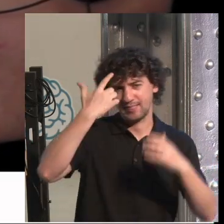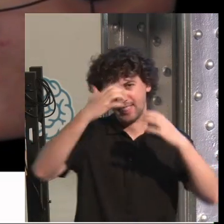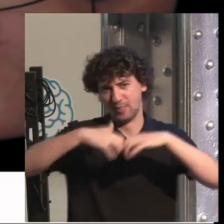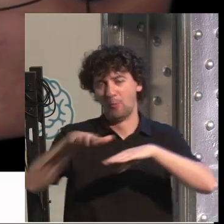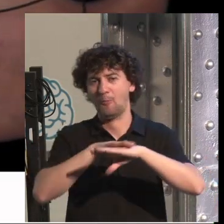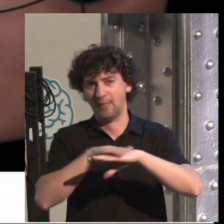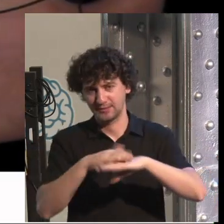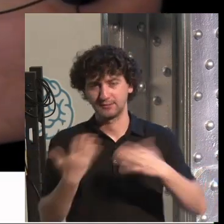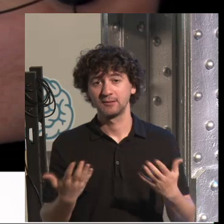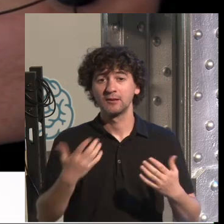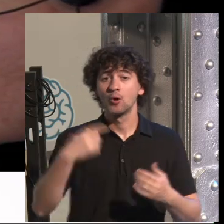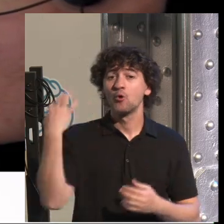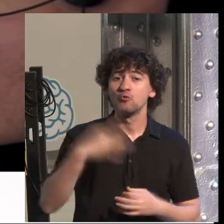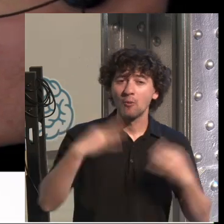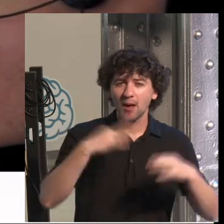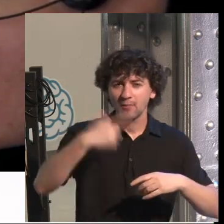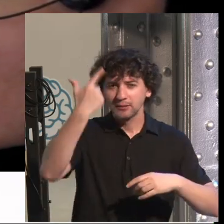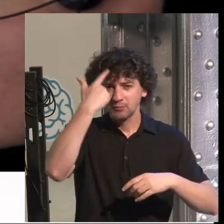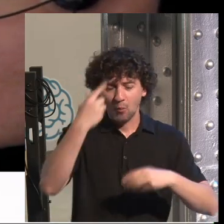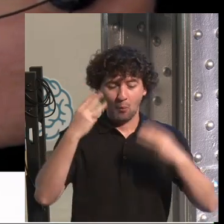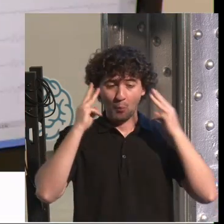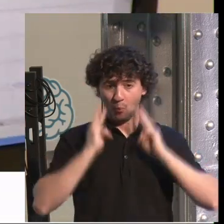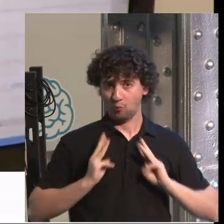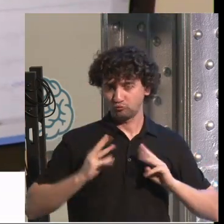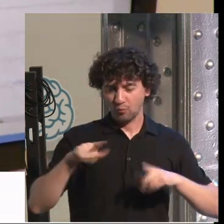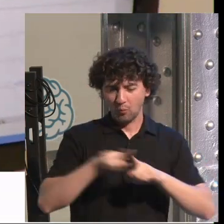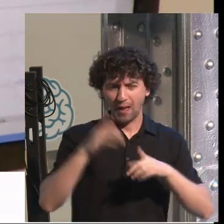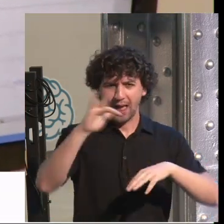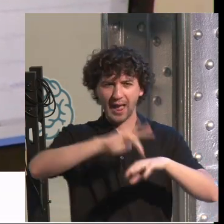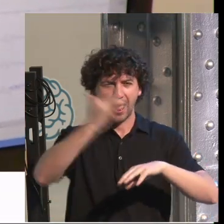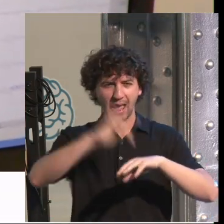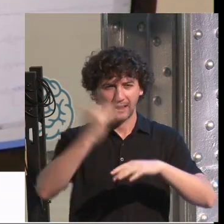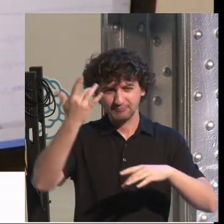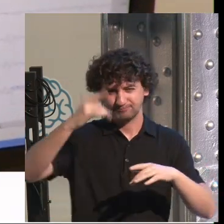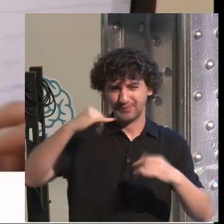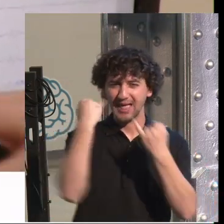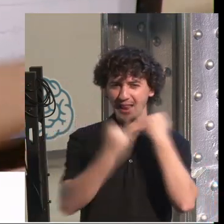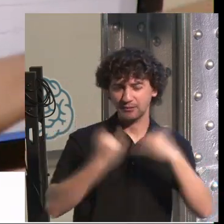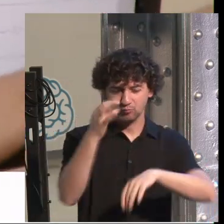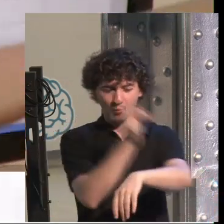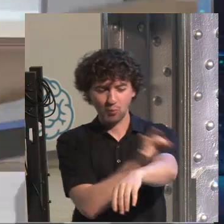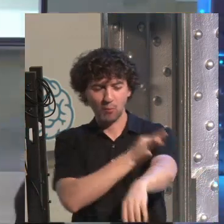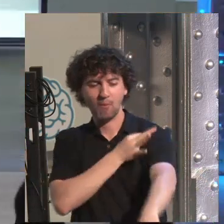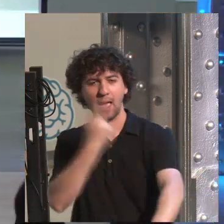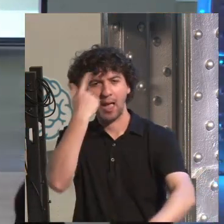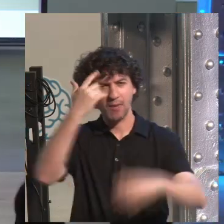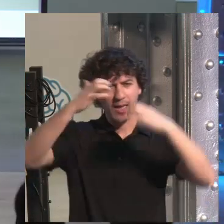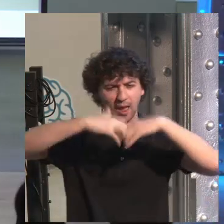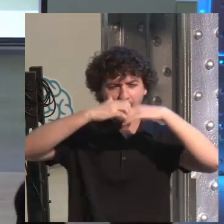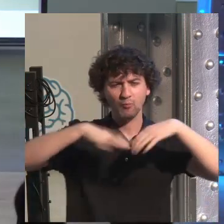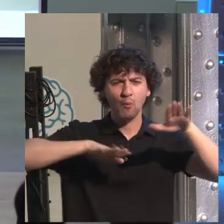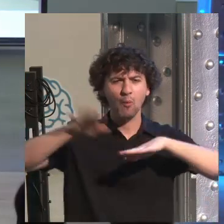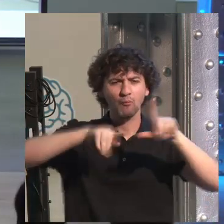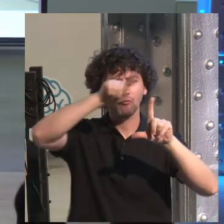Entonces normalmente se ponen electrodos en los músculos para detectar esos movimientos y contrarrestarlos de lo que sería la actividad neuronal que está aquí, por